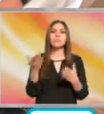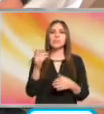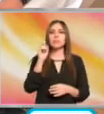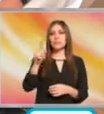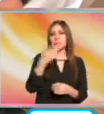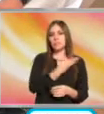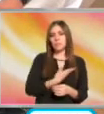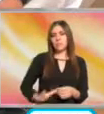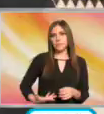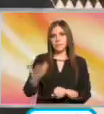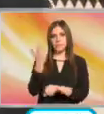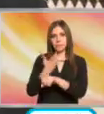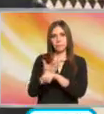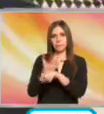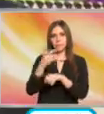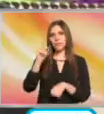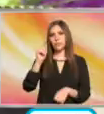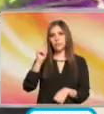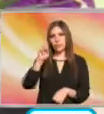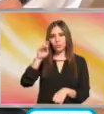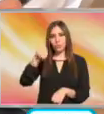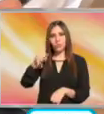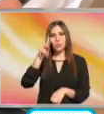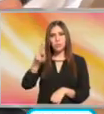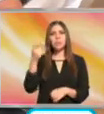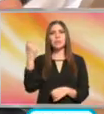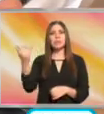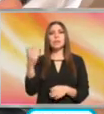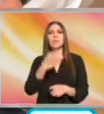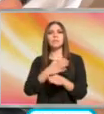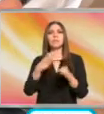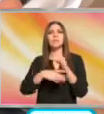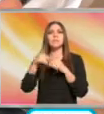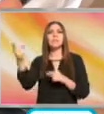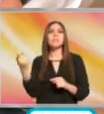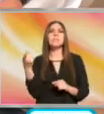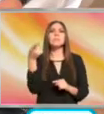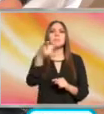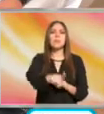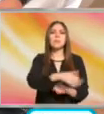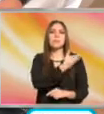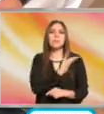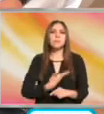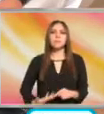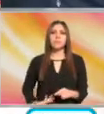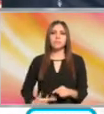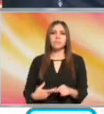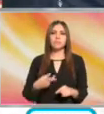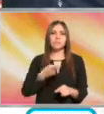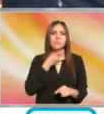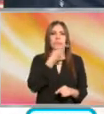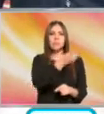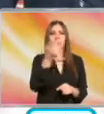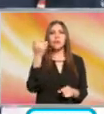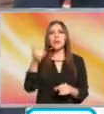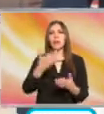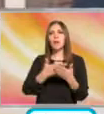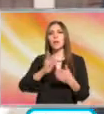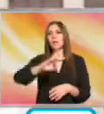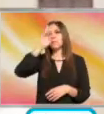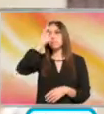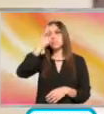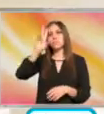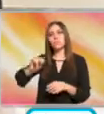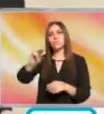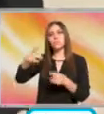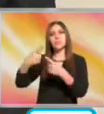Donald Trump, con la presidencia de los Estados Unidos, con las órdenes ejecutivas. Claro. Enrique, una orden presidencial que, bueno, ha sido restringida, varias,